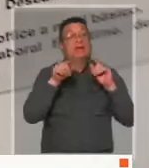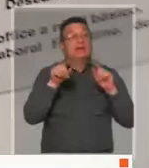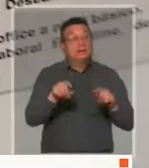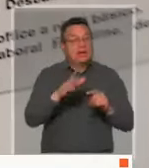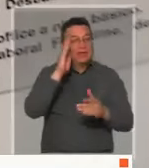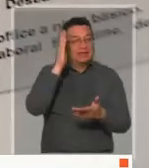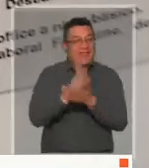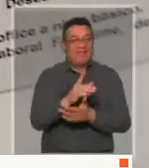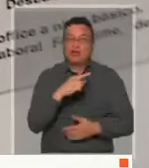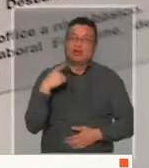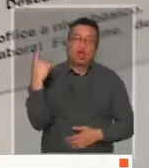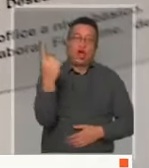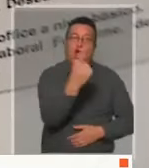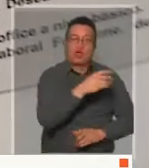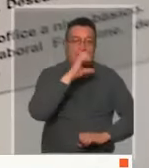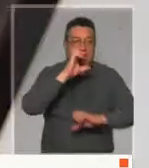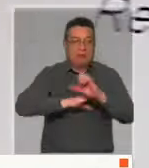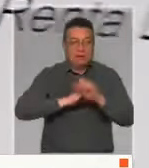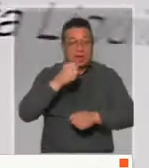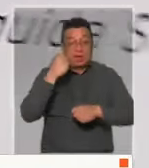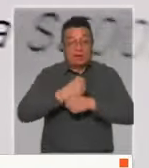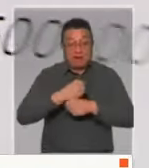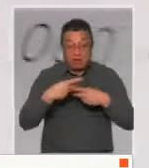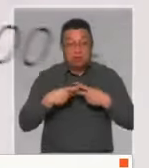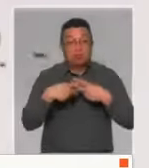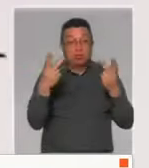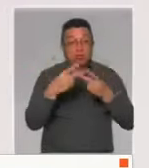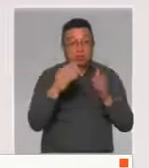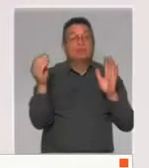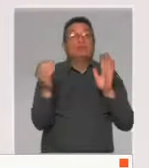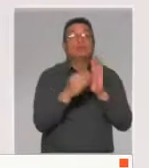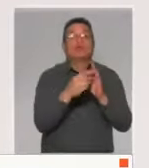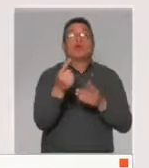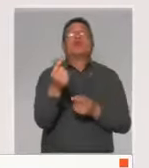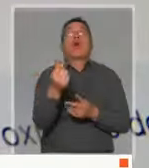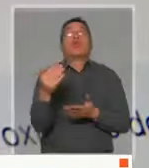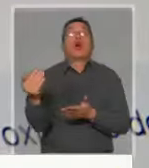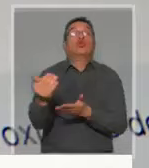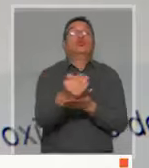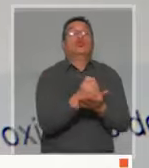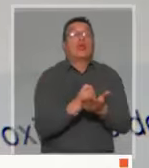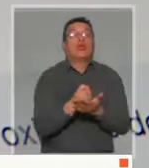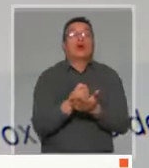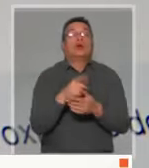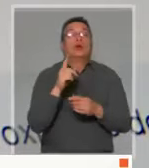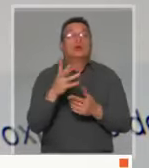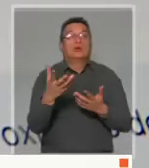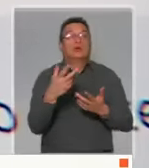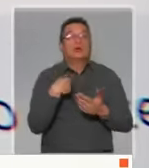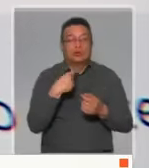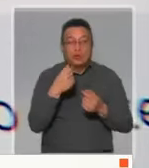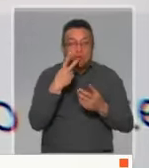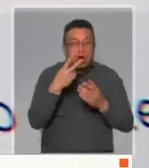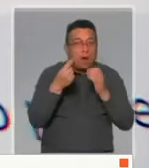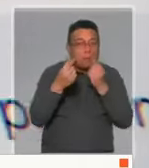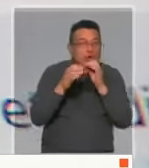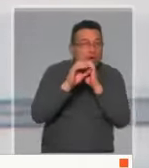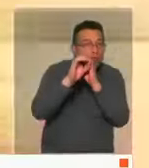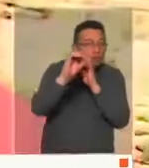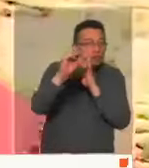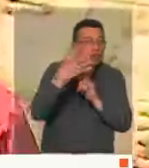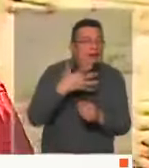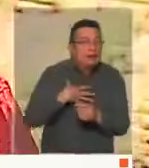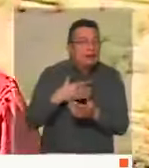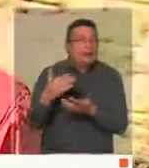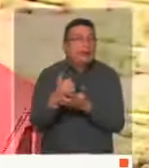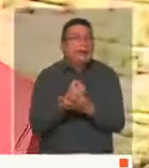las empresas en sus ofertas laborales incluyan el sueldo y que se prohíba la solicitud de expectativas de remuneración al postulante.